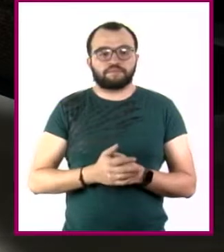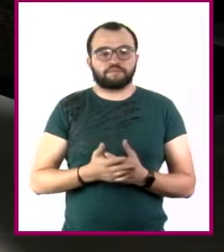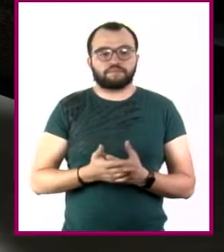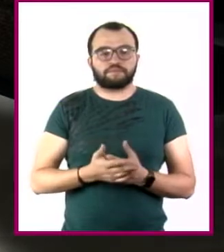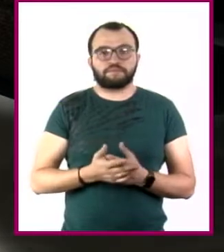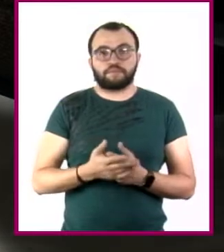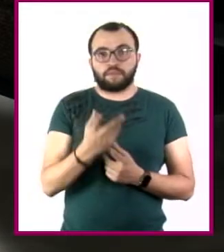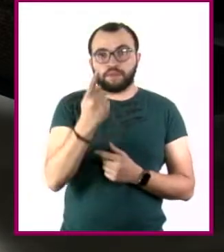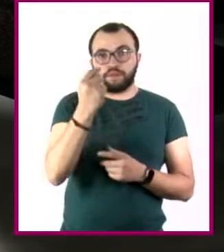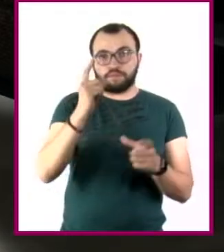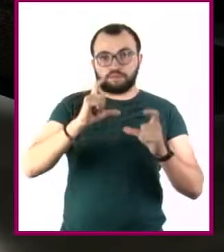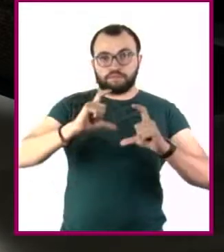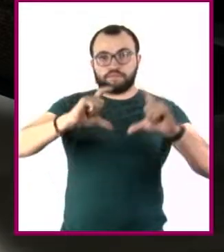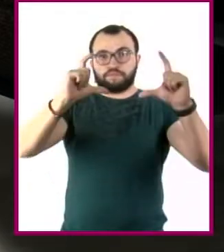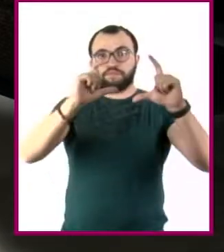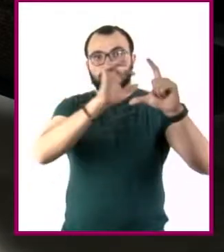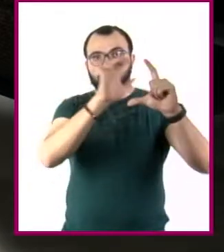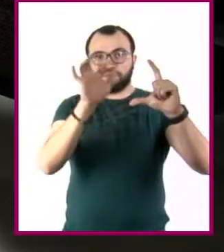teleprompter,